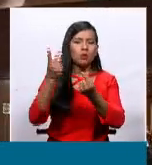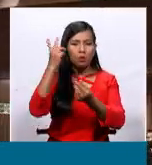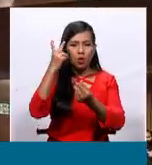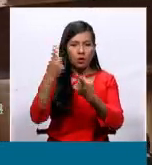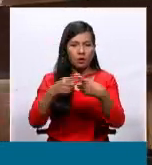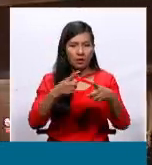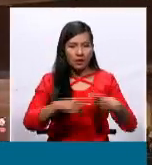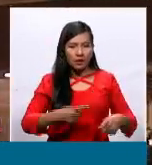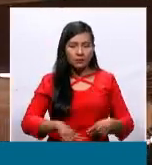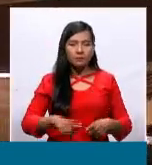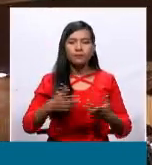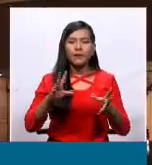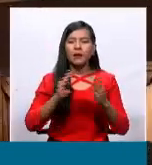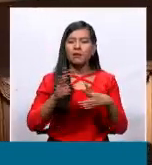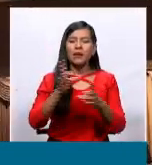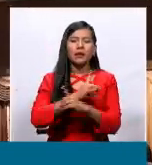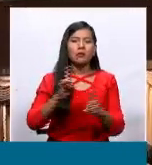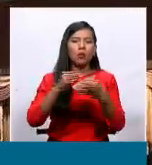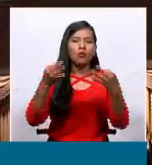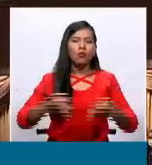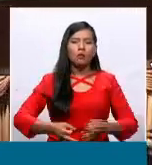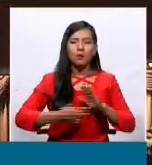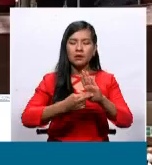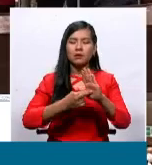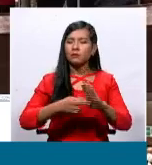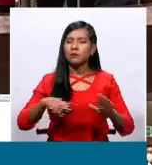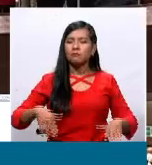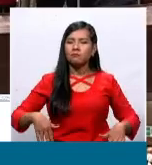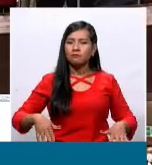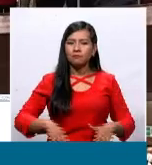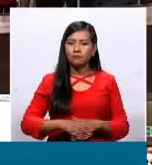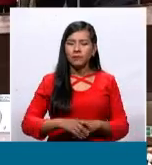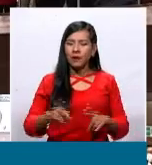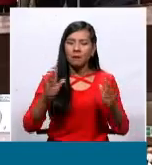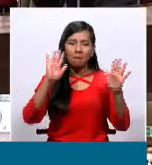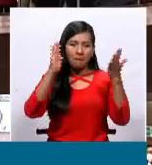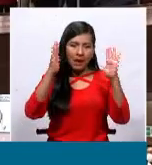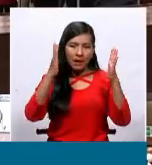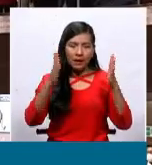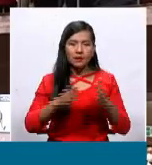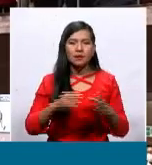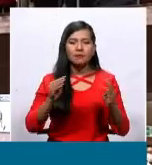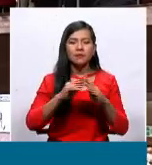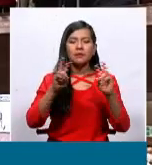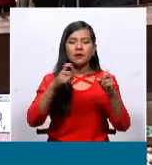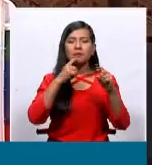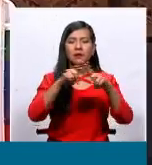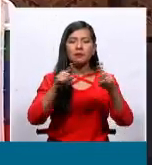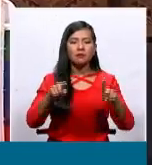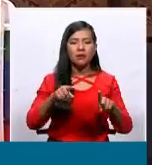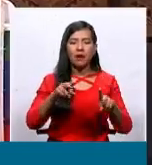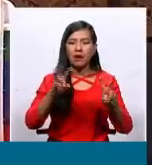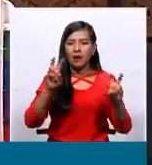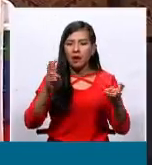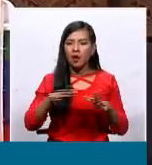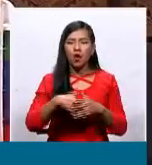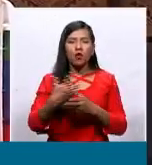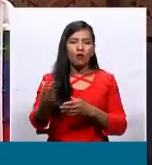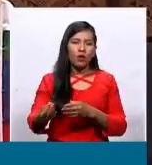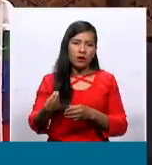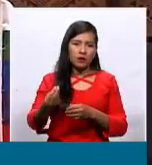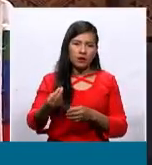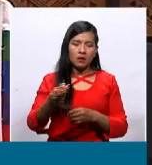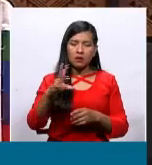lo que significa una democracia formal representativa, sino más bien juega dentro de márgenes que están por fuera de eso. Y